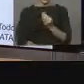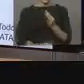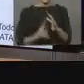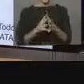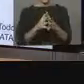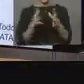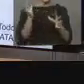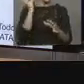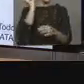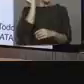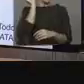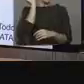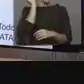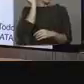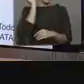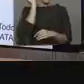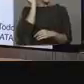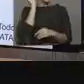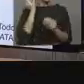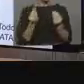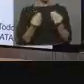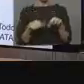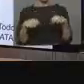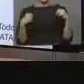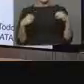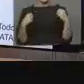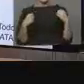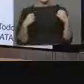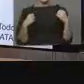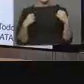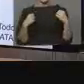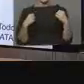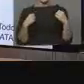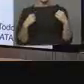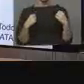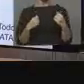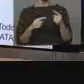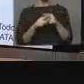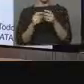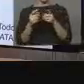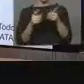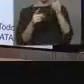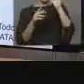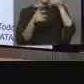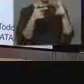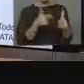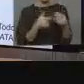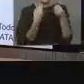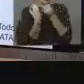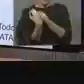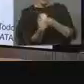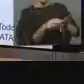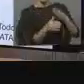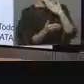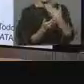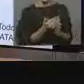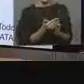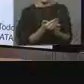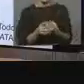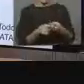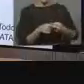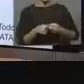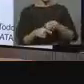abismante de mujeres, la mayor parte de ellas jóvenes de extracción popular, son dejadas a su suerte en momentos en que el cuerpo social